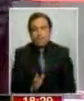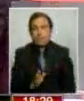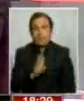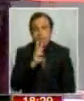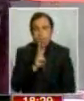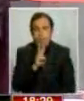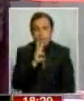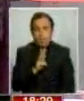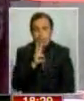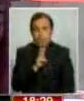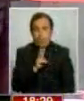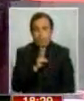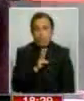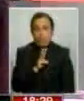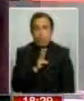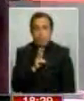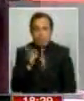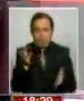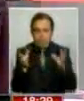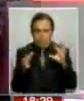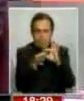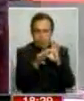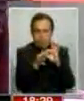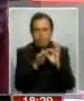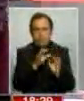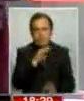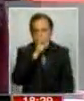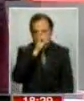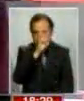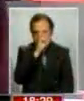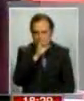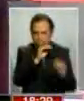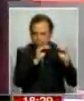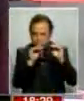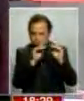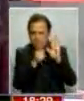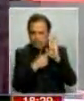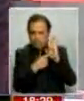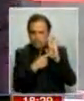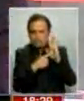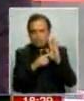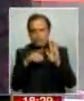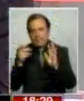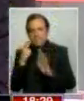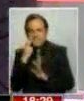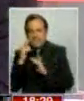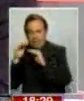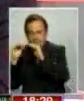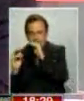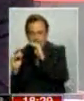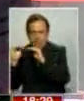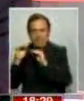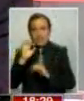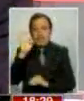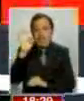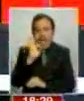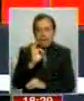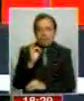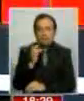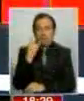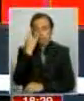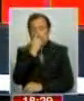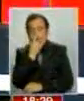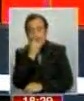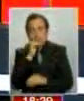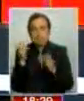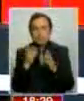va a quedar más gravado con pisco va a quedar más gravado, digamos, con vino, básicamente por los grados alcohólicos que tenga. ¿Y no teme que